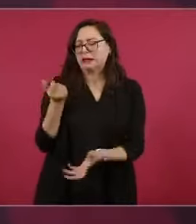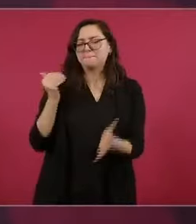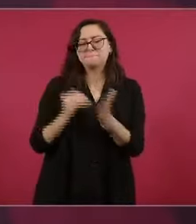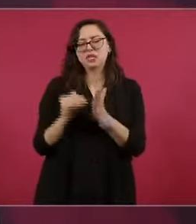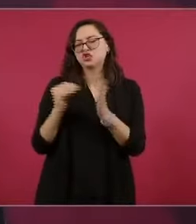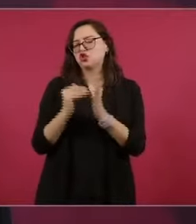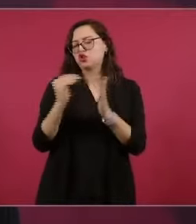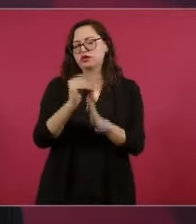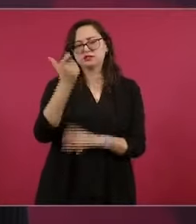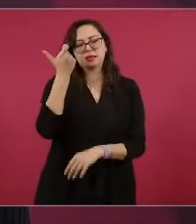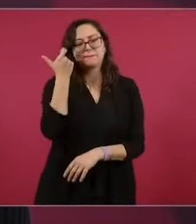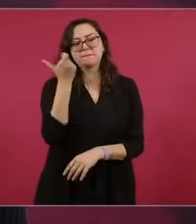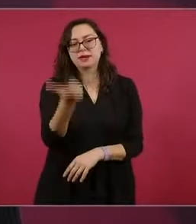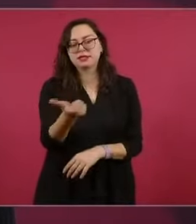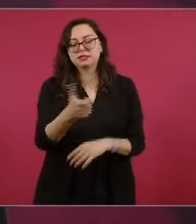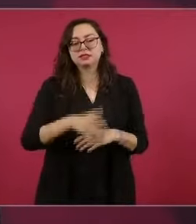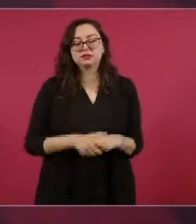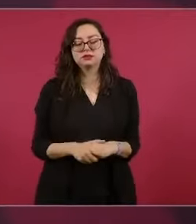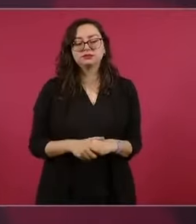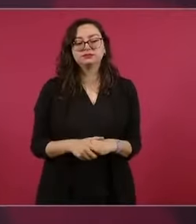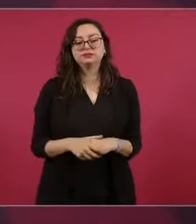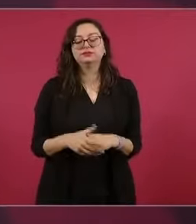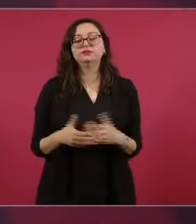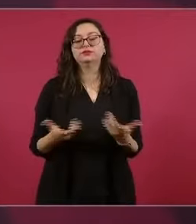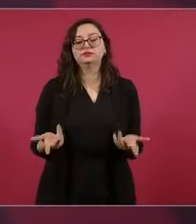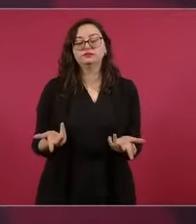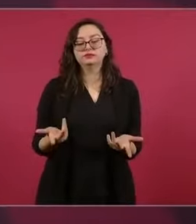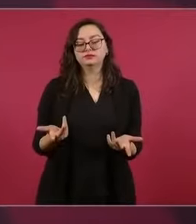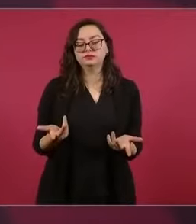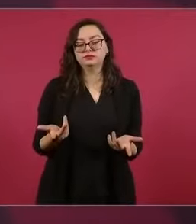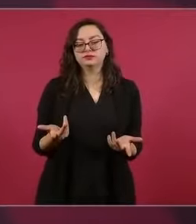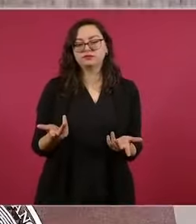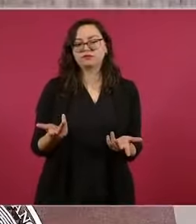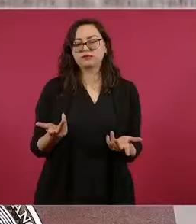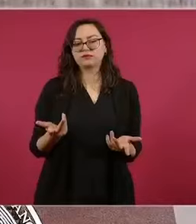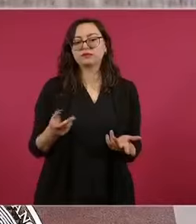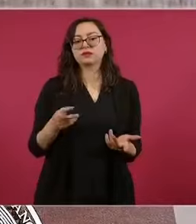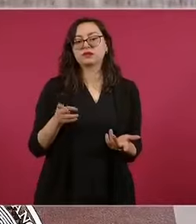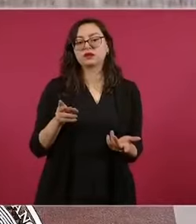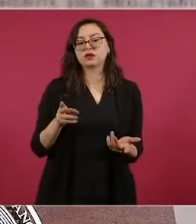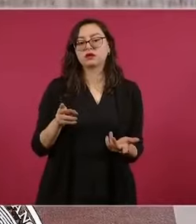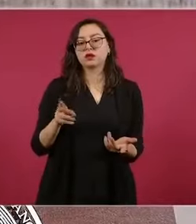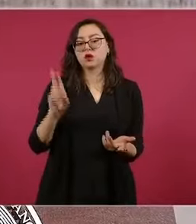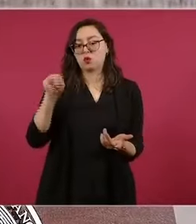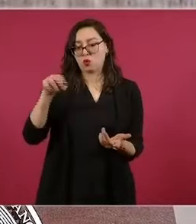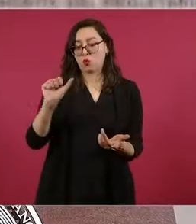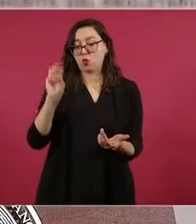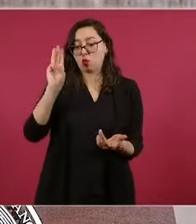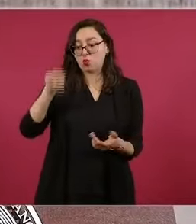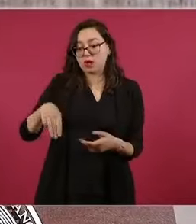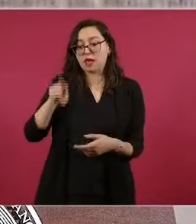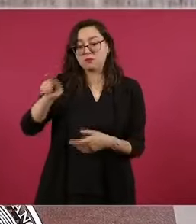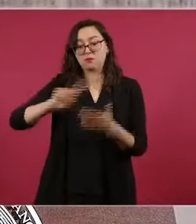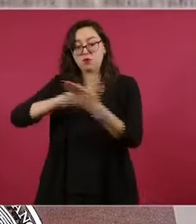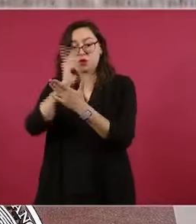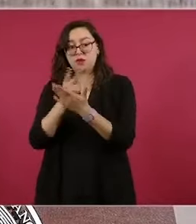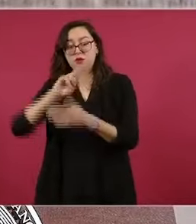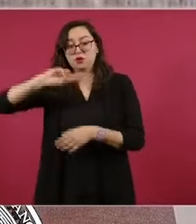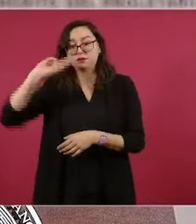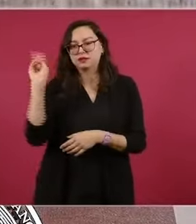campañas. El Programa Universitario de Estudios sobre Democracia, Justicia, Sociedad de la Universidad Autónoma de México publicó un